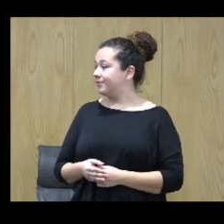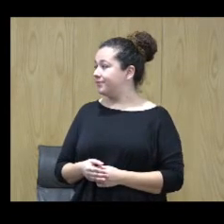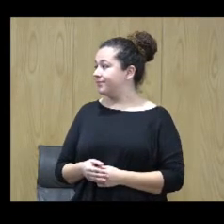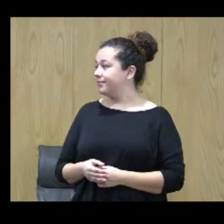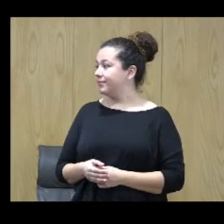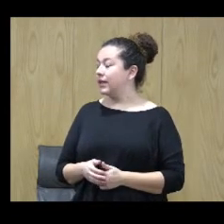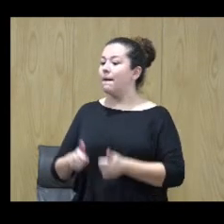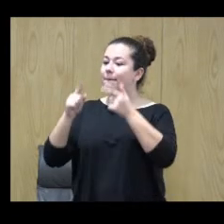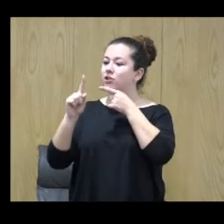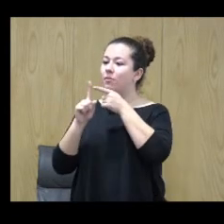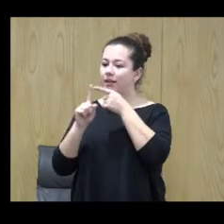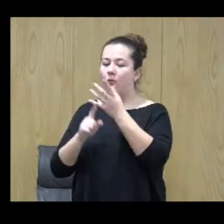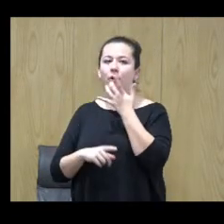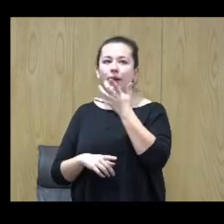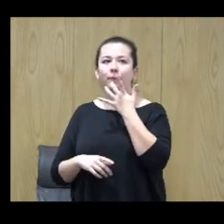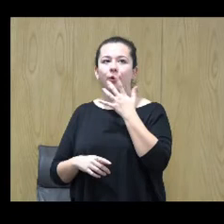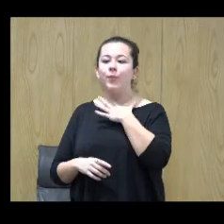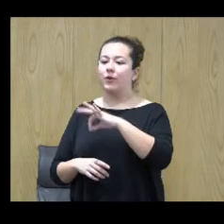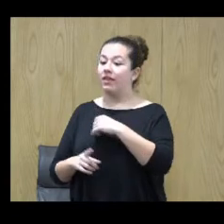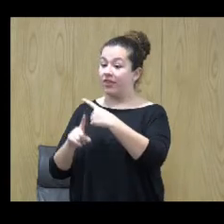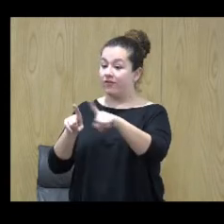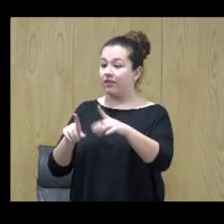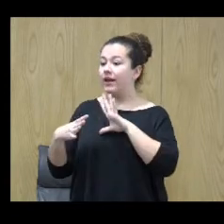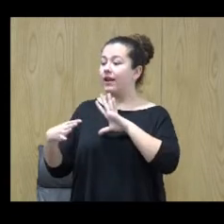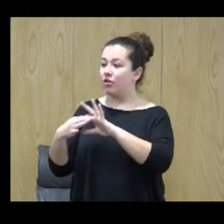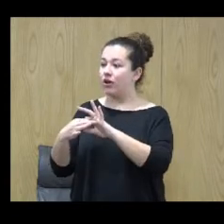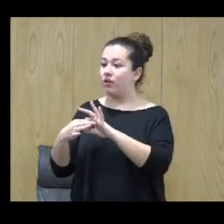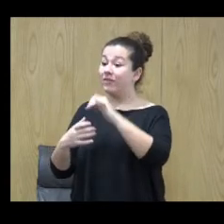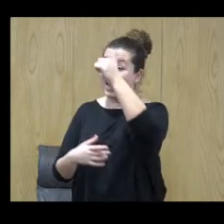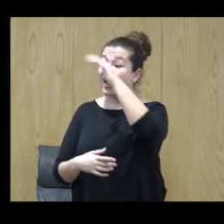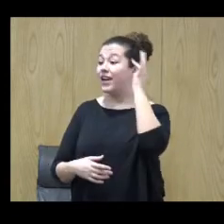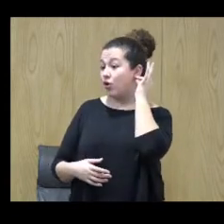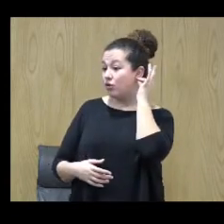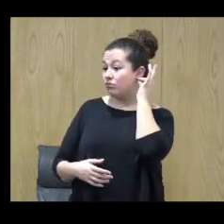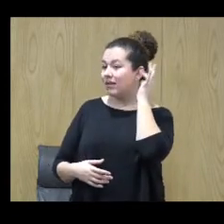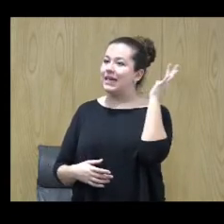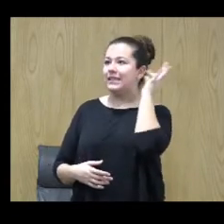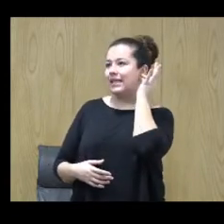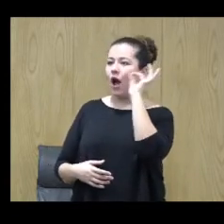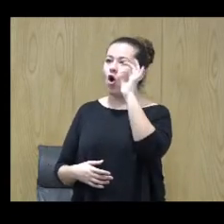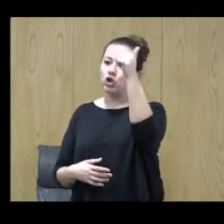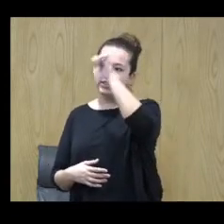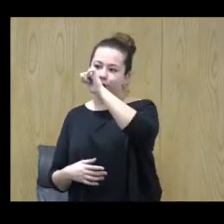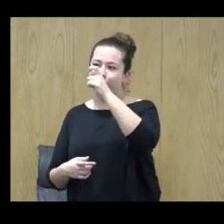Más objetivos. Por ejemplo, puede haber diferencias relacionadas con el género. Es decir, las chicas o los chicos